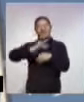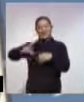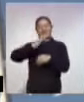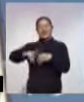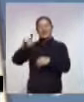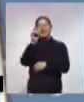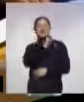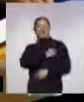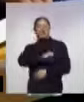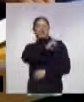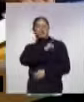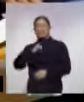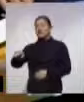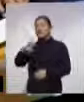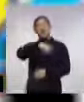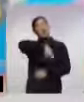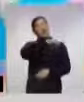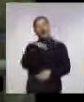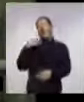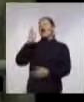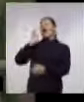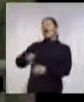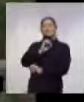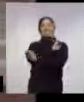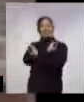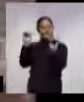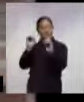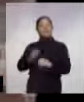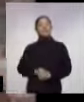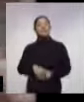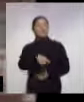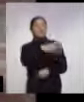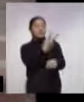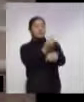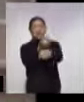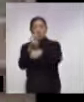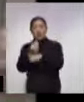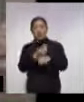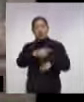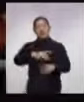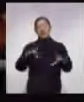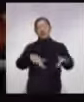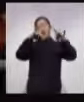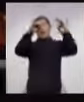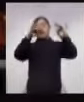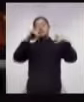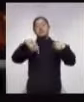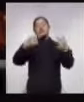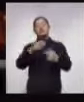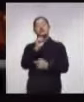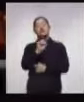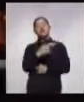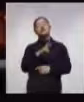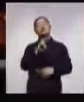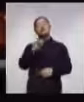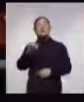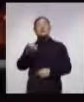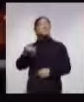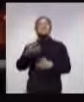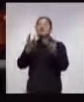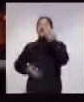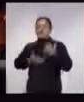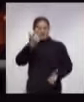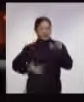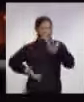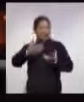que nadie aceptaría un Estado similar. Las labores de reconstrucción del icónico castillo Shuri, prácticamente destruido por el